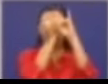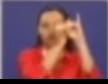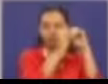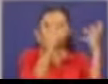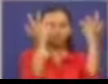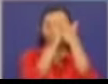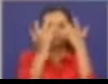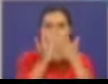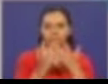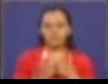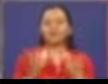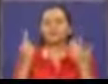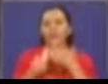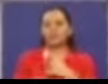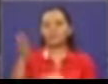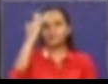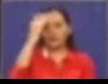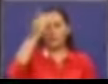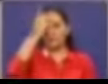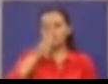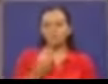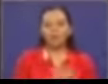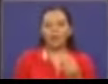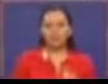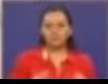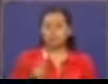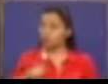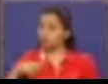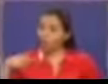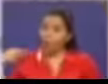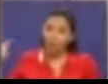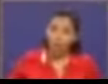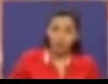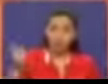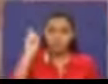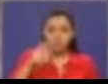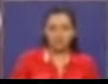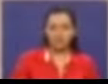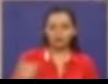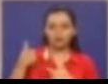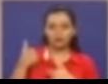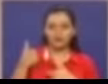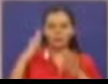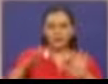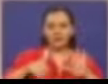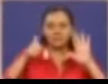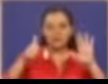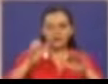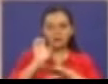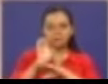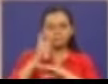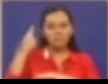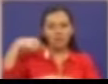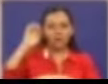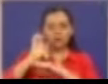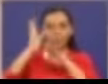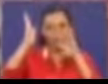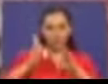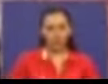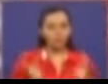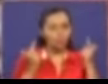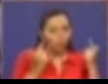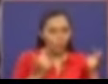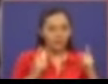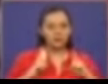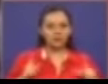acciones pertinentes. Si todos hacemos esto, tendremos 16 millones de ecuatorianos velando por la salud